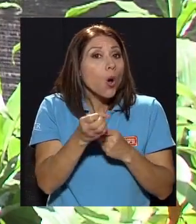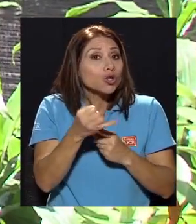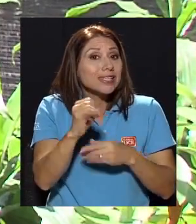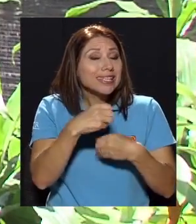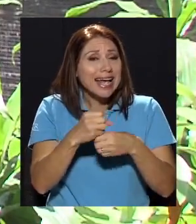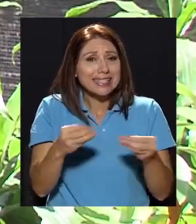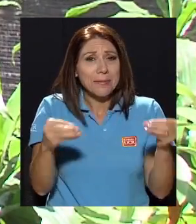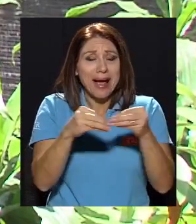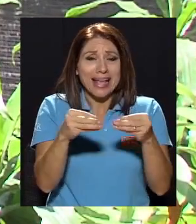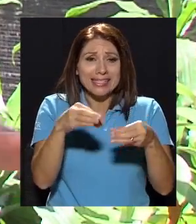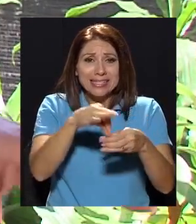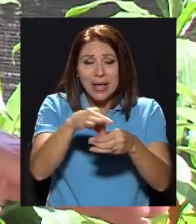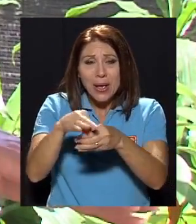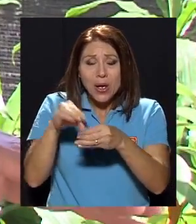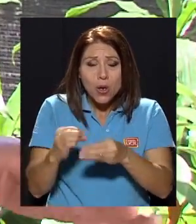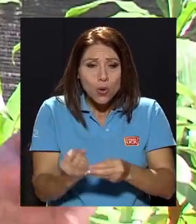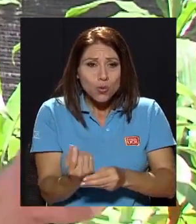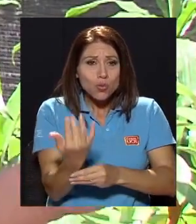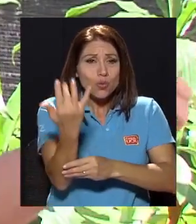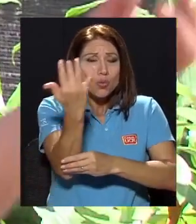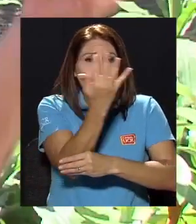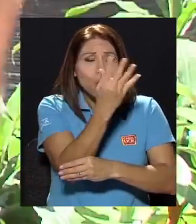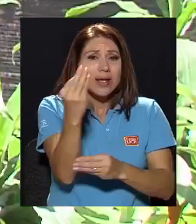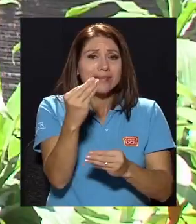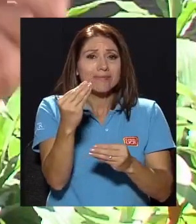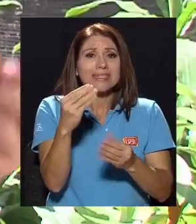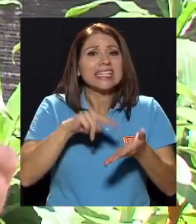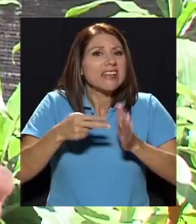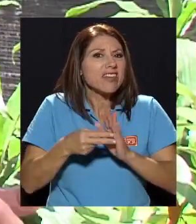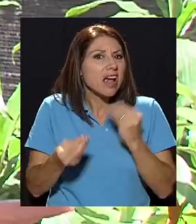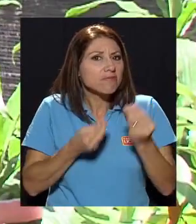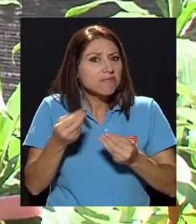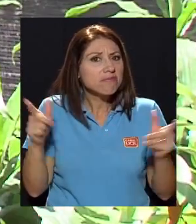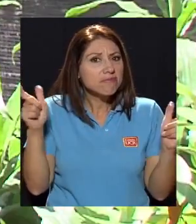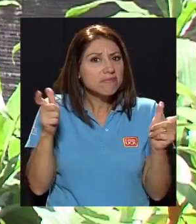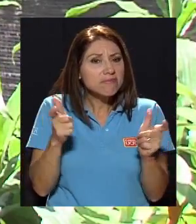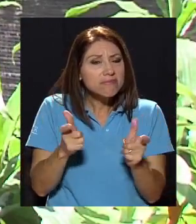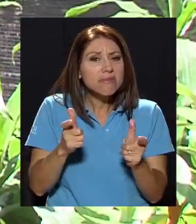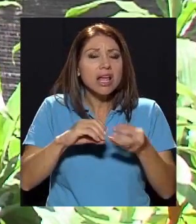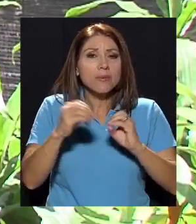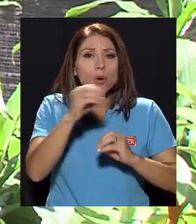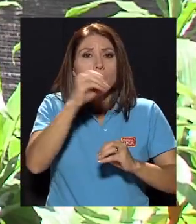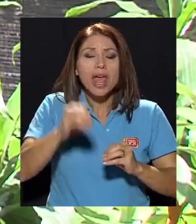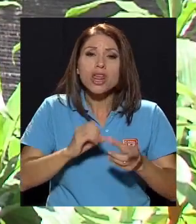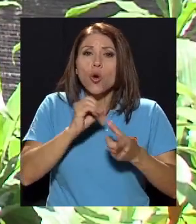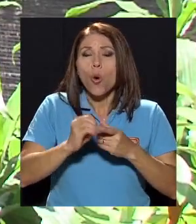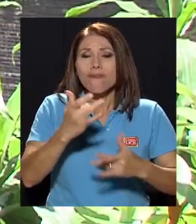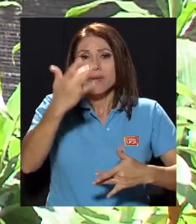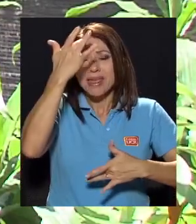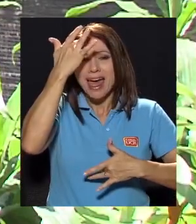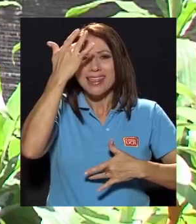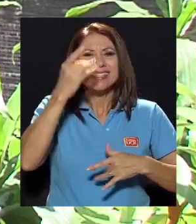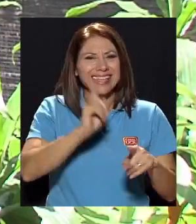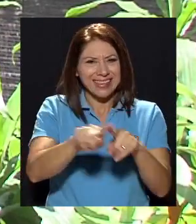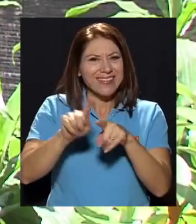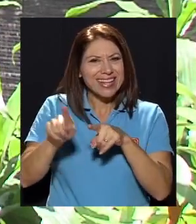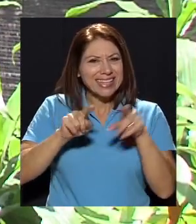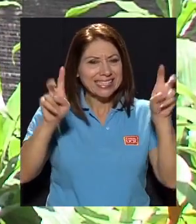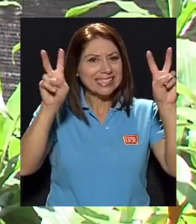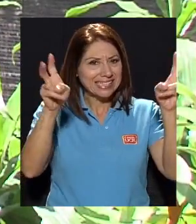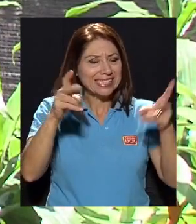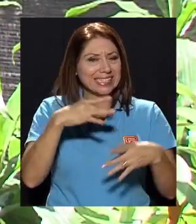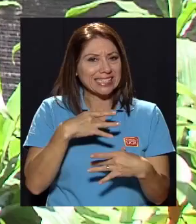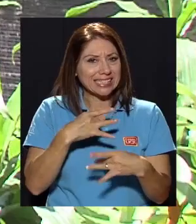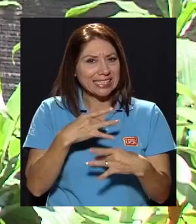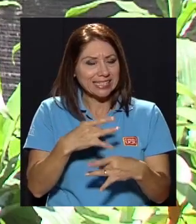a una merma en el promedio el de la planta y a mayores enfermedades y otras cosas? O sea, ese tipo de interacciones realmente complejas, él